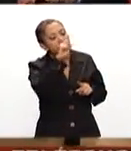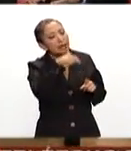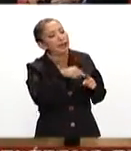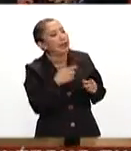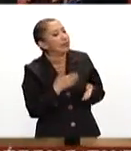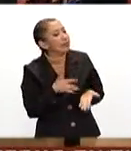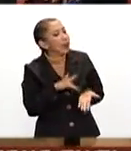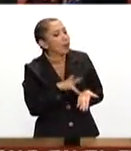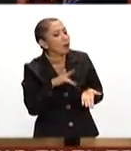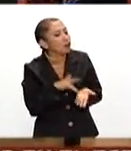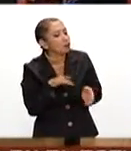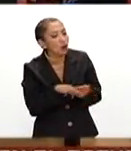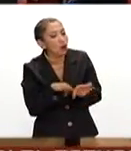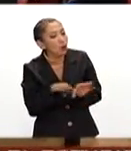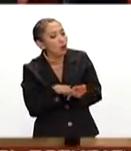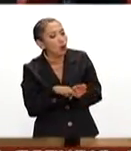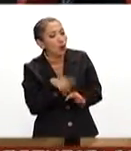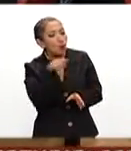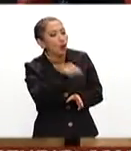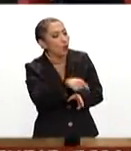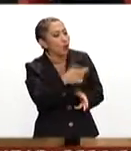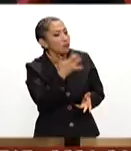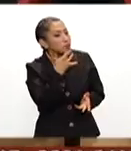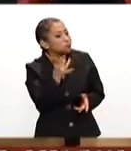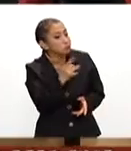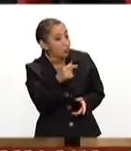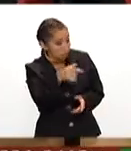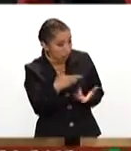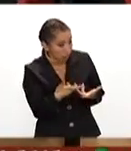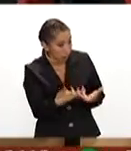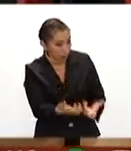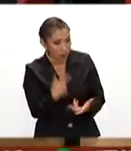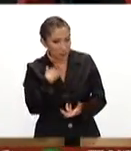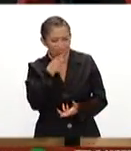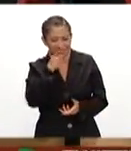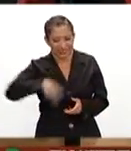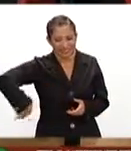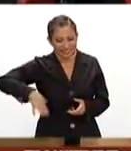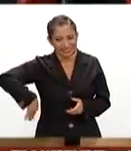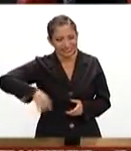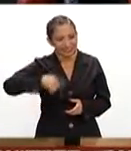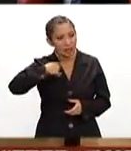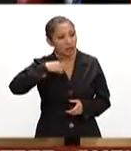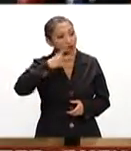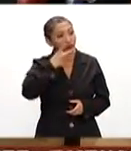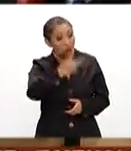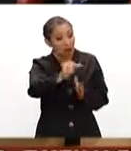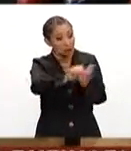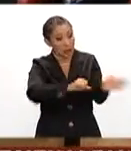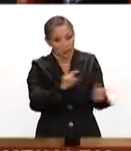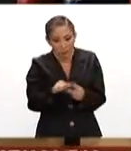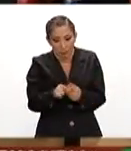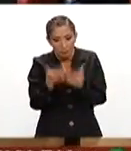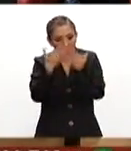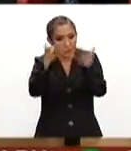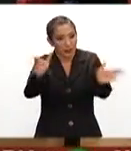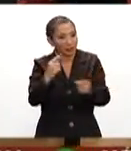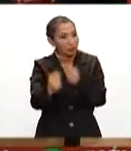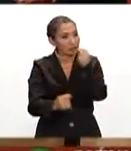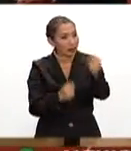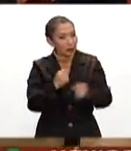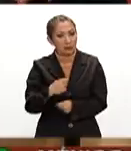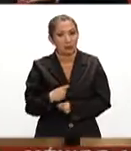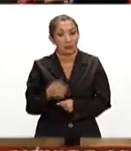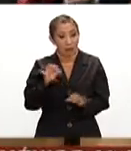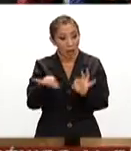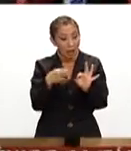les han apoyado? ¿Cómo ha sido o ha sido fácil este camino? Porque me decías hace unos momentos que llevas 2 meses apenas abriendo, ¿no? Exacto.